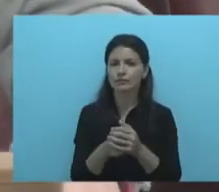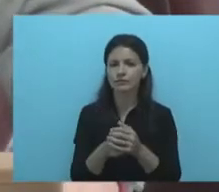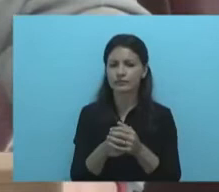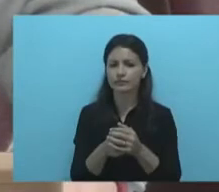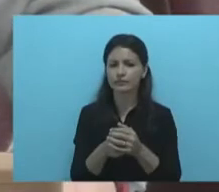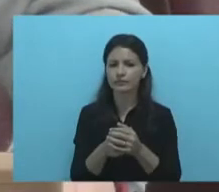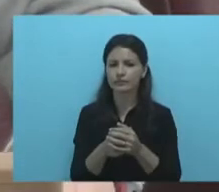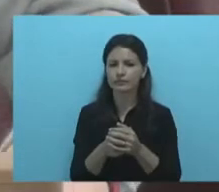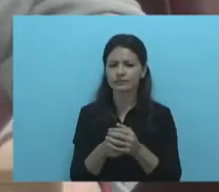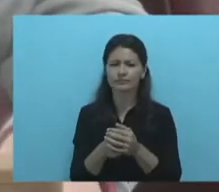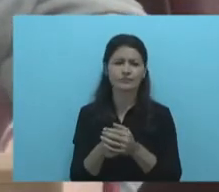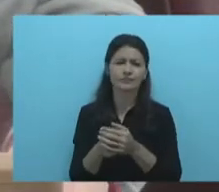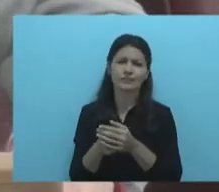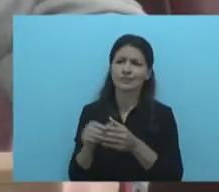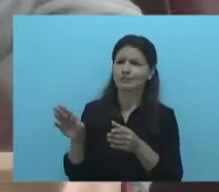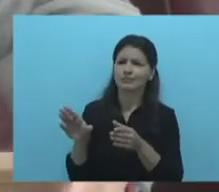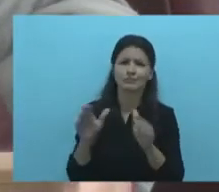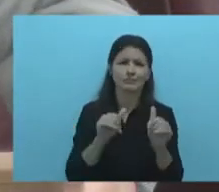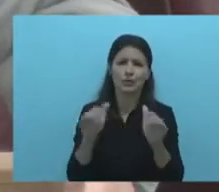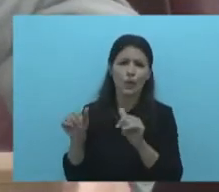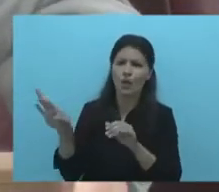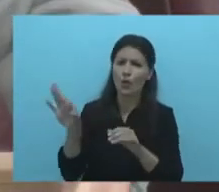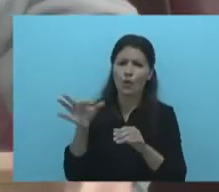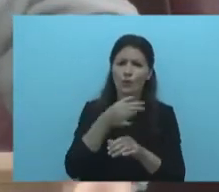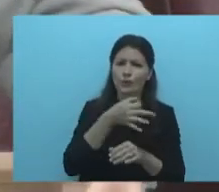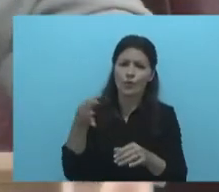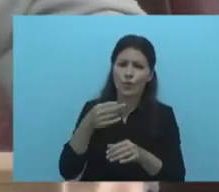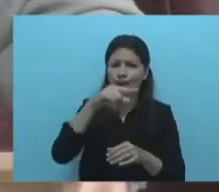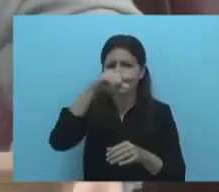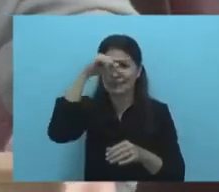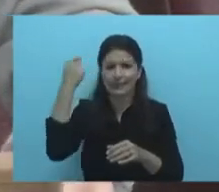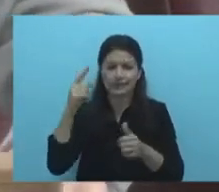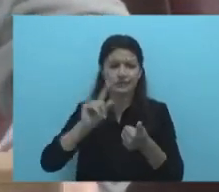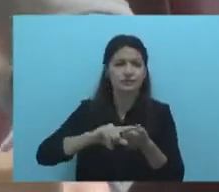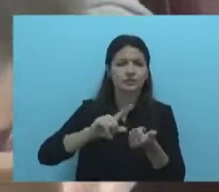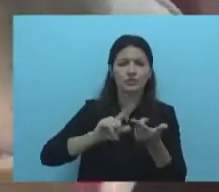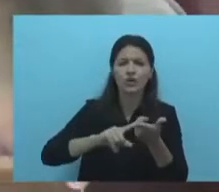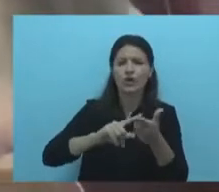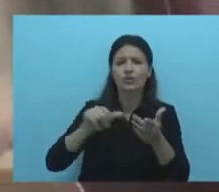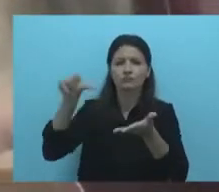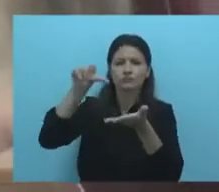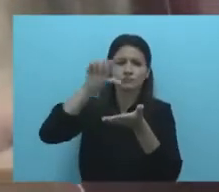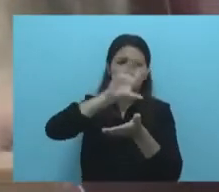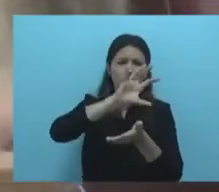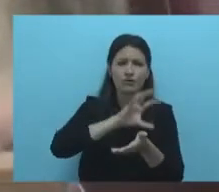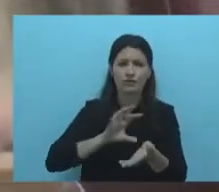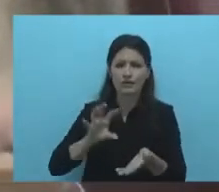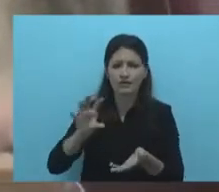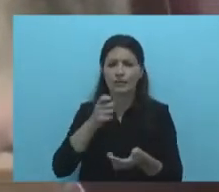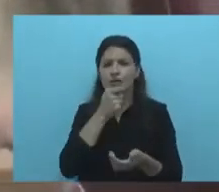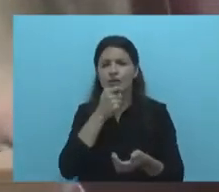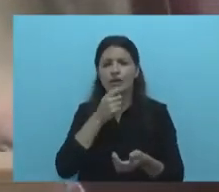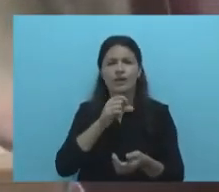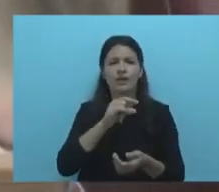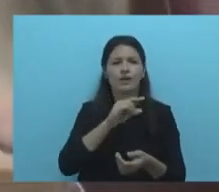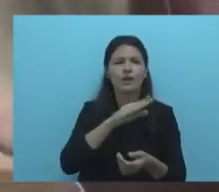los avances a nivel nacional, en línea con lo que se ha avanzado los estados provinciales, tanto Jujuy como Santa